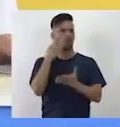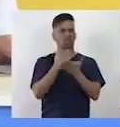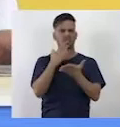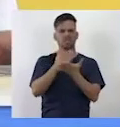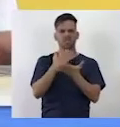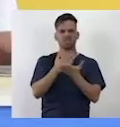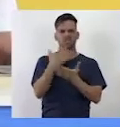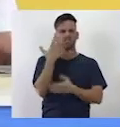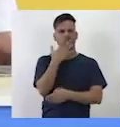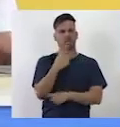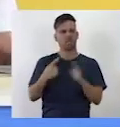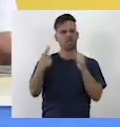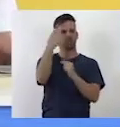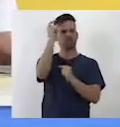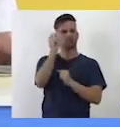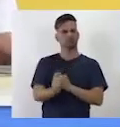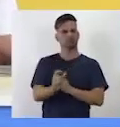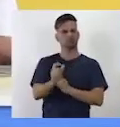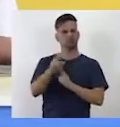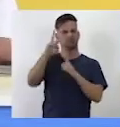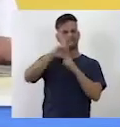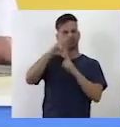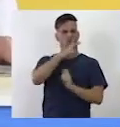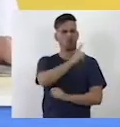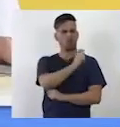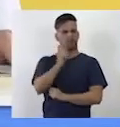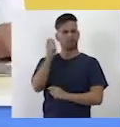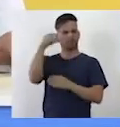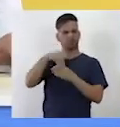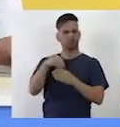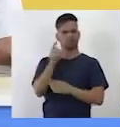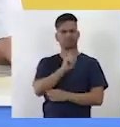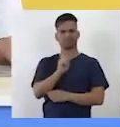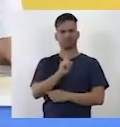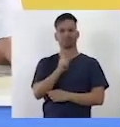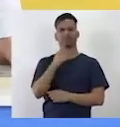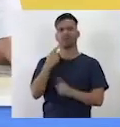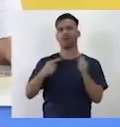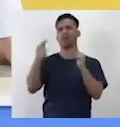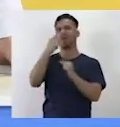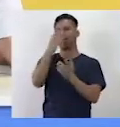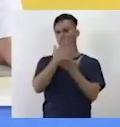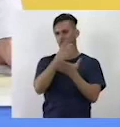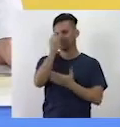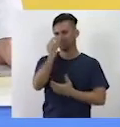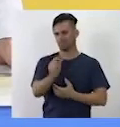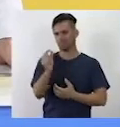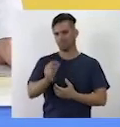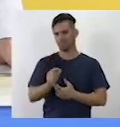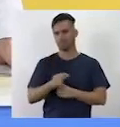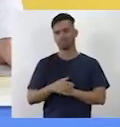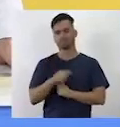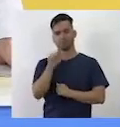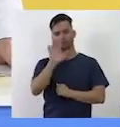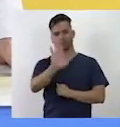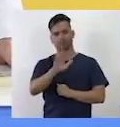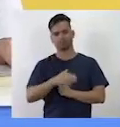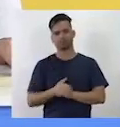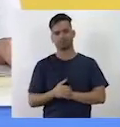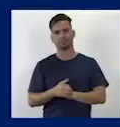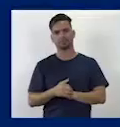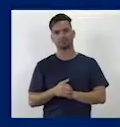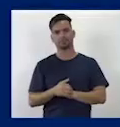protagonista 9 profesor que están a tele clase pero el protagonista es el estudiante usted bien